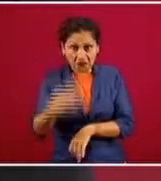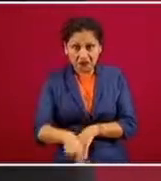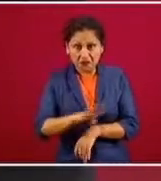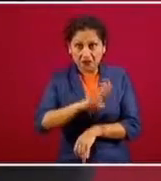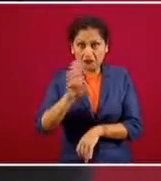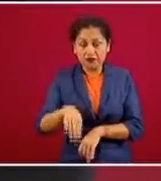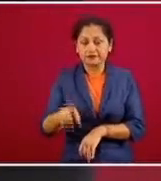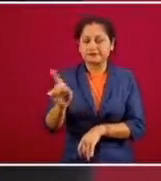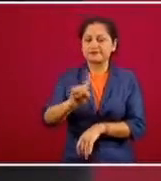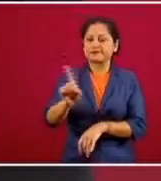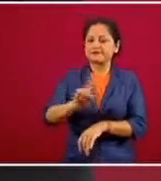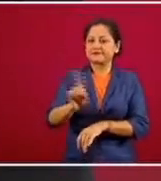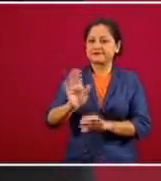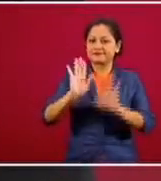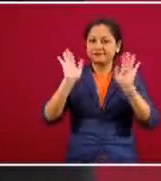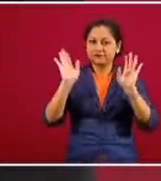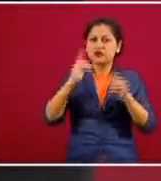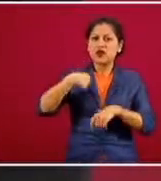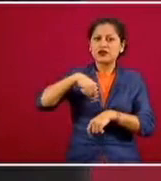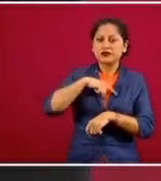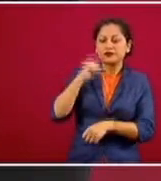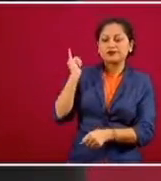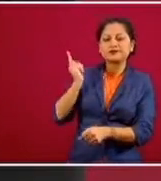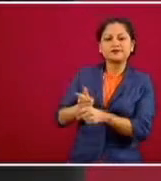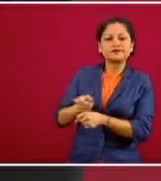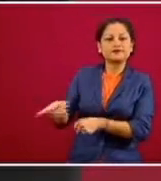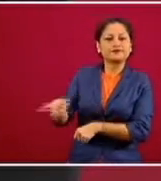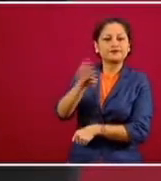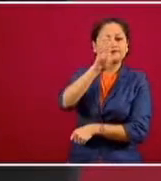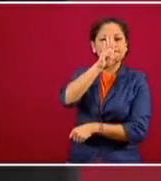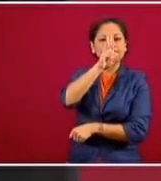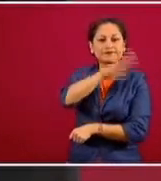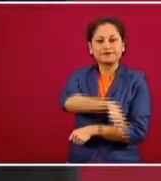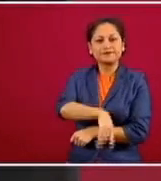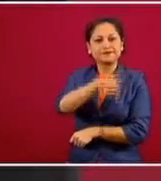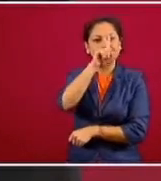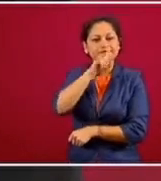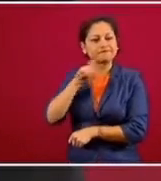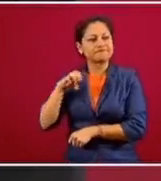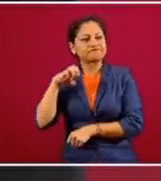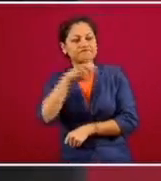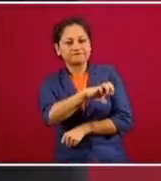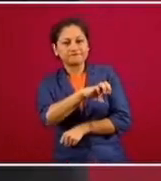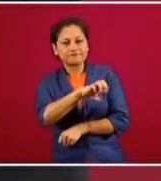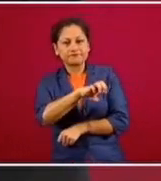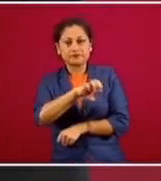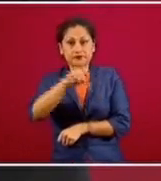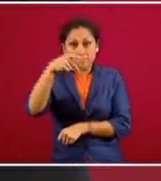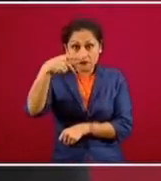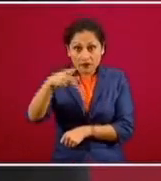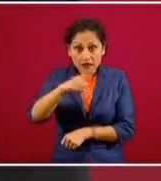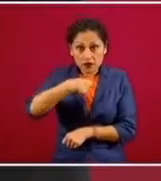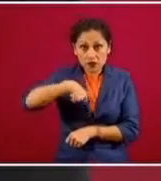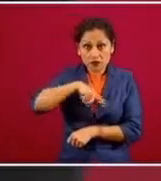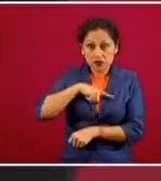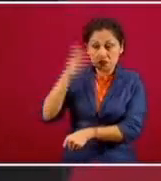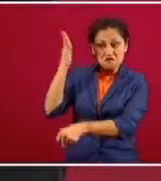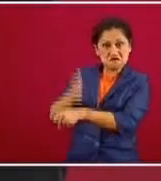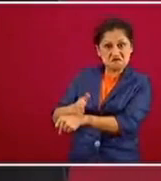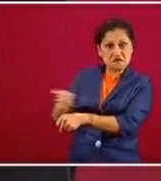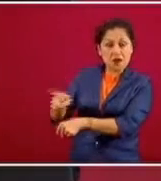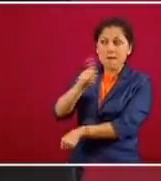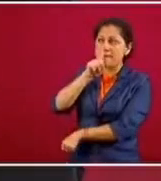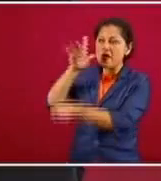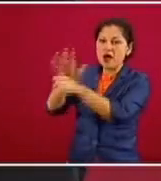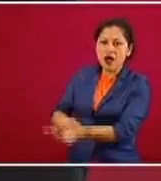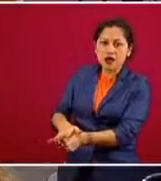No se va a limitar la libertad de expresión. Este es un